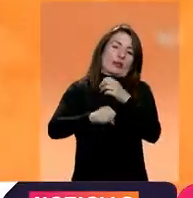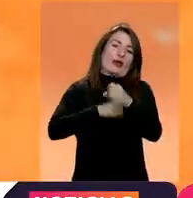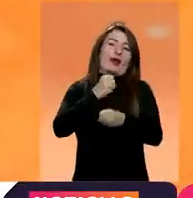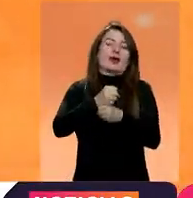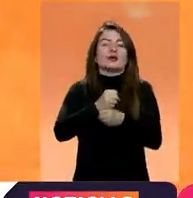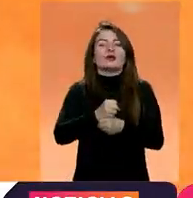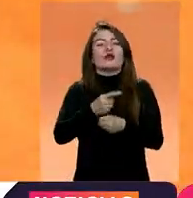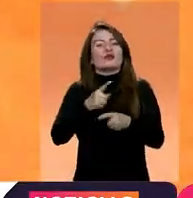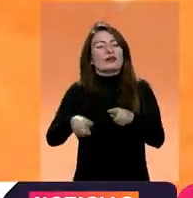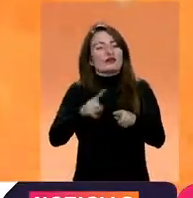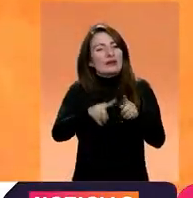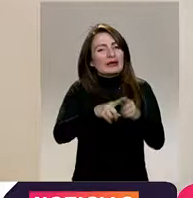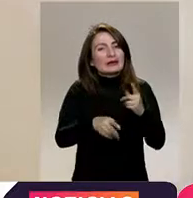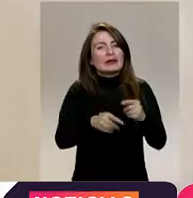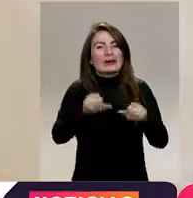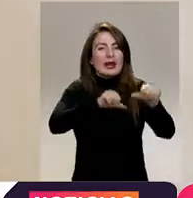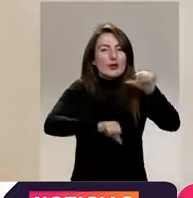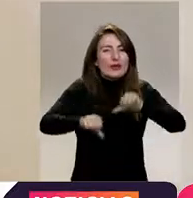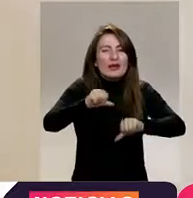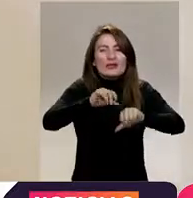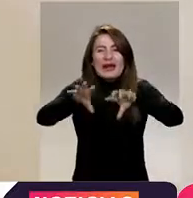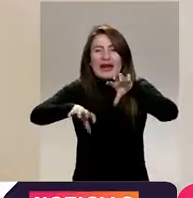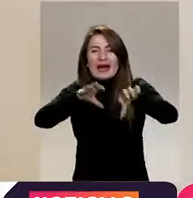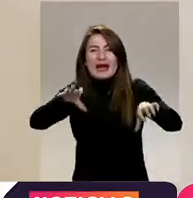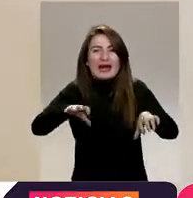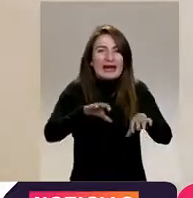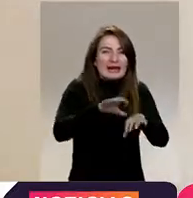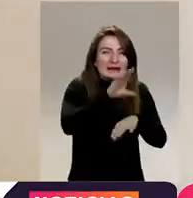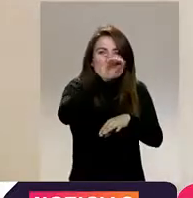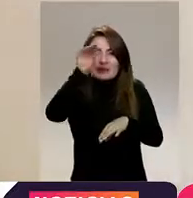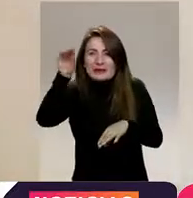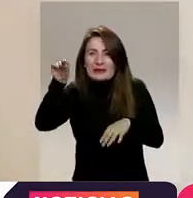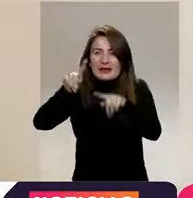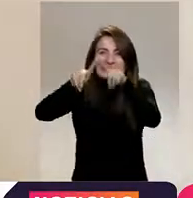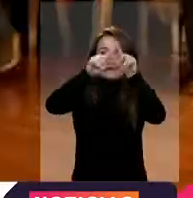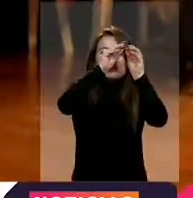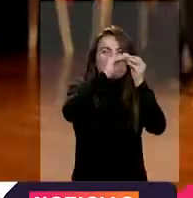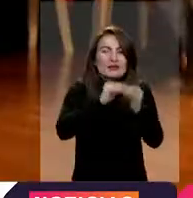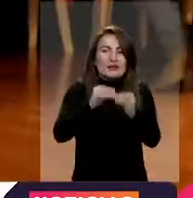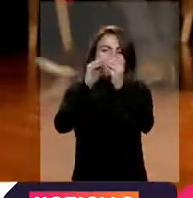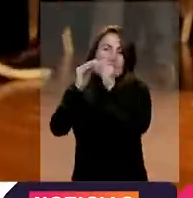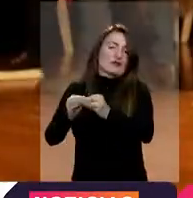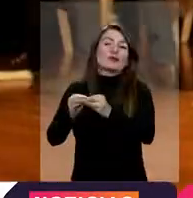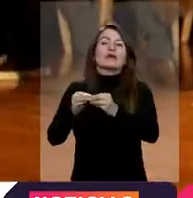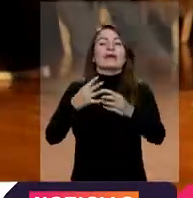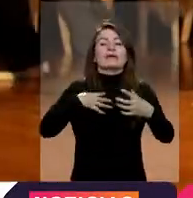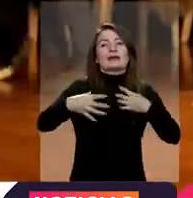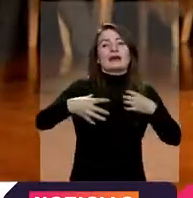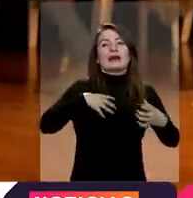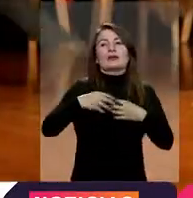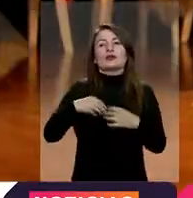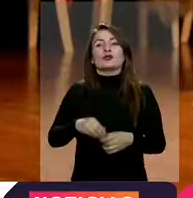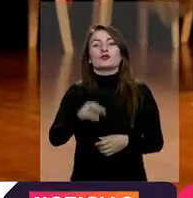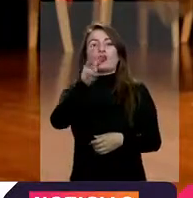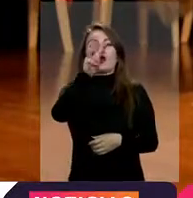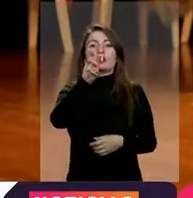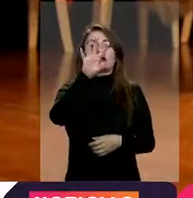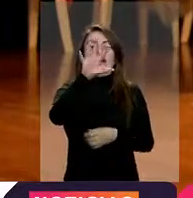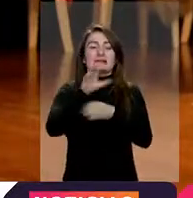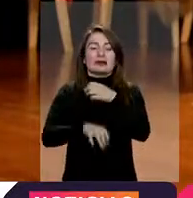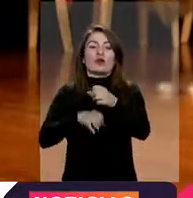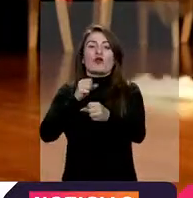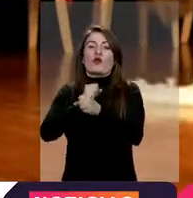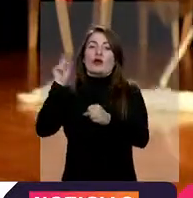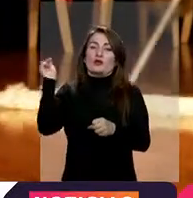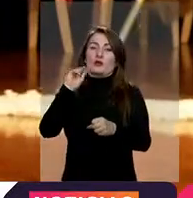en miniatura, un laboratorio de creación y Hamlet en una versión diferente. El Teatro del Parque cumple 85 años